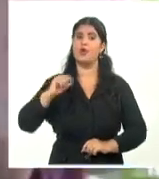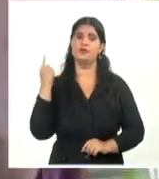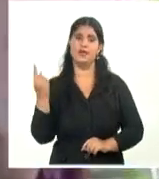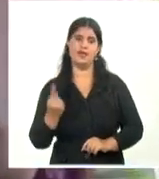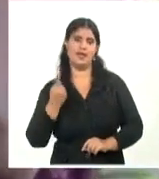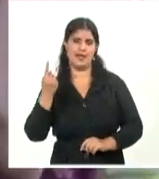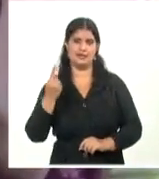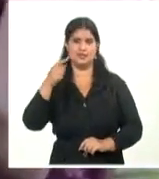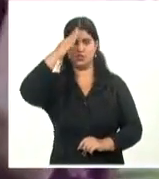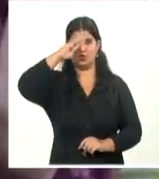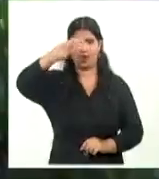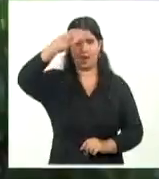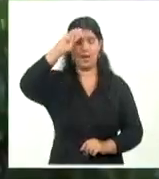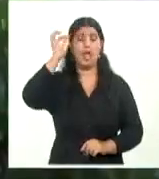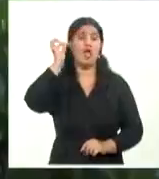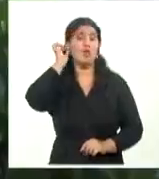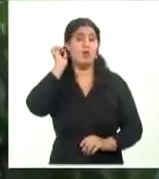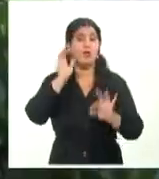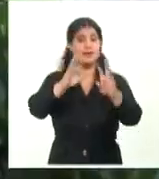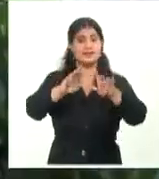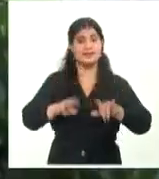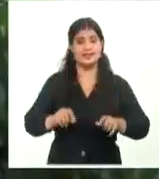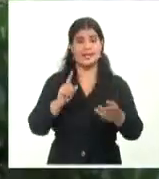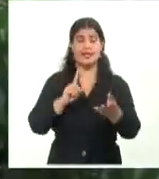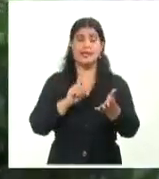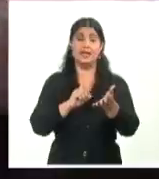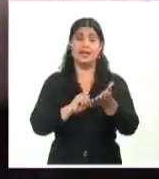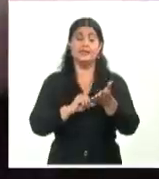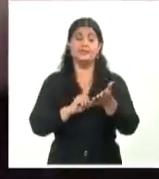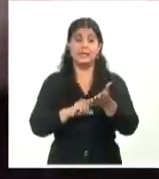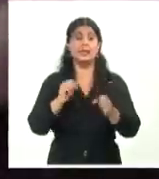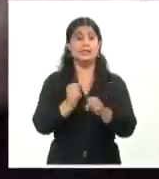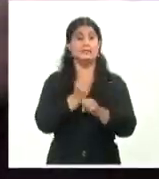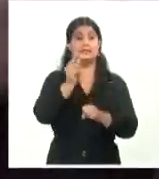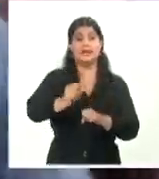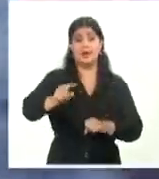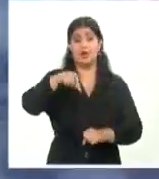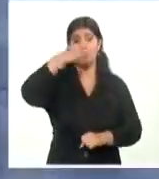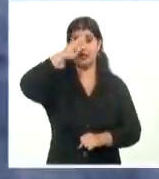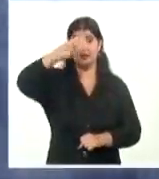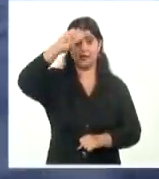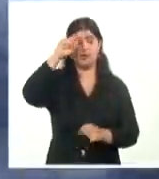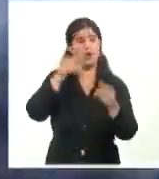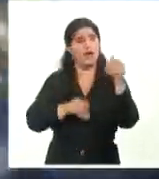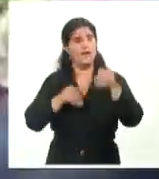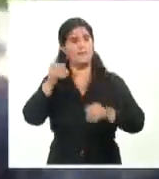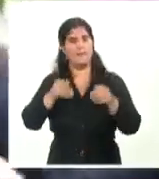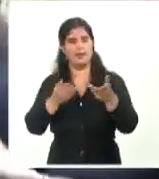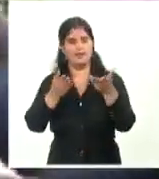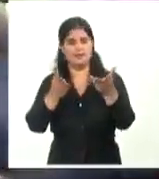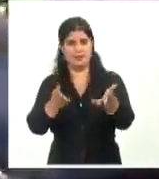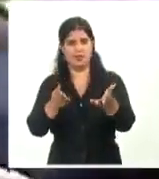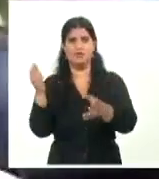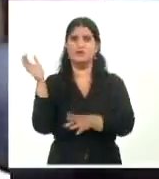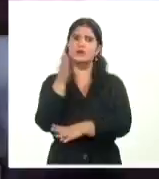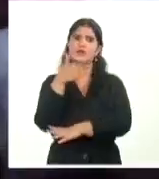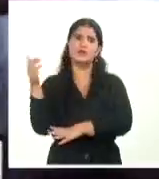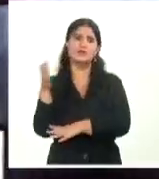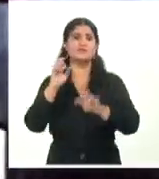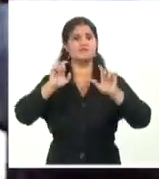La secretaria general del Sindicato de Trabajadores de la Cultura, Katia Rodríguez, destacó la laboriosidad y creatividad del colectivo y su